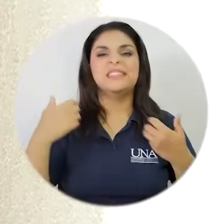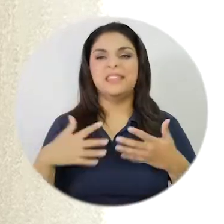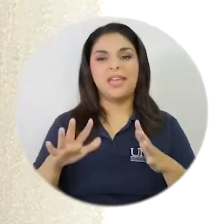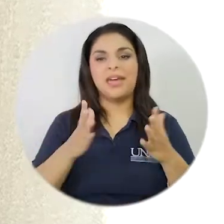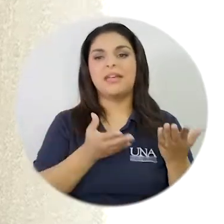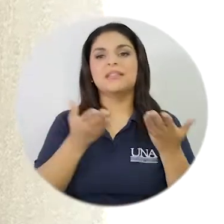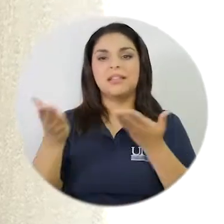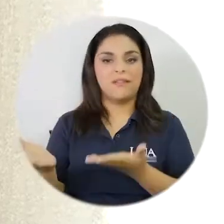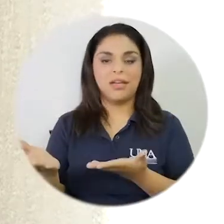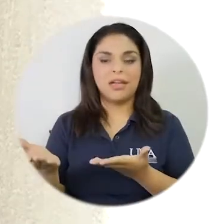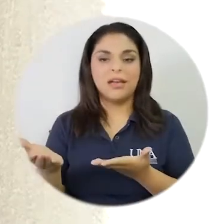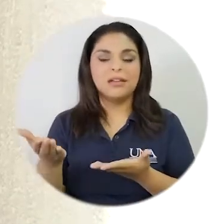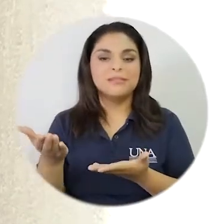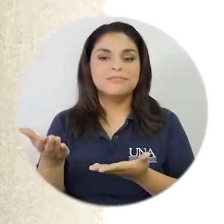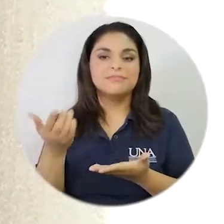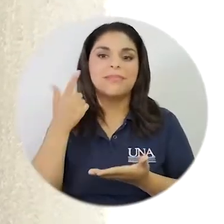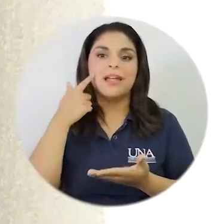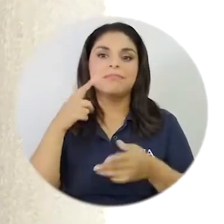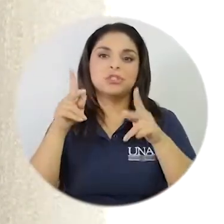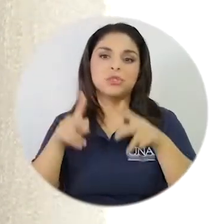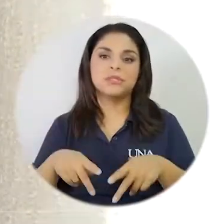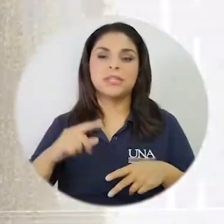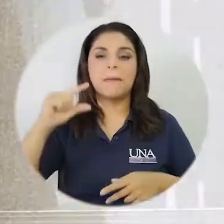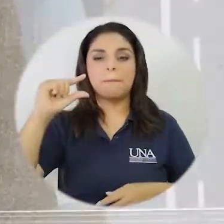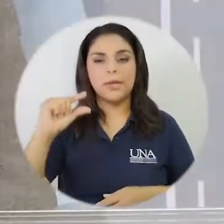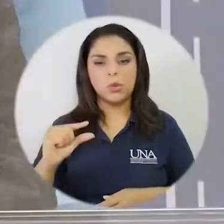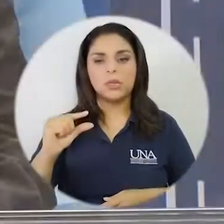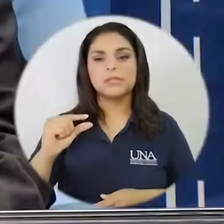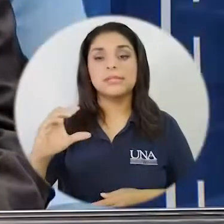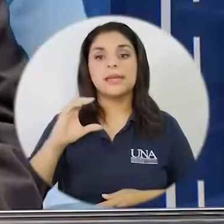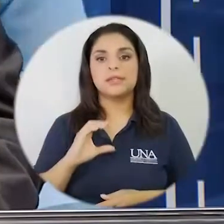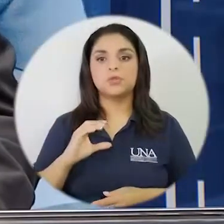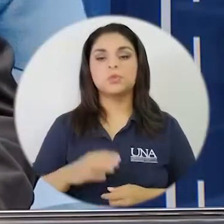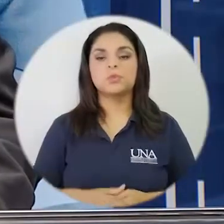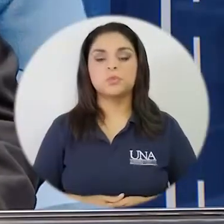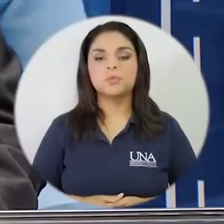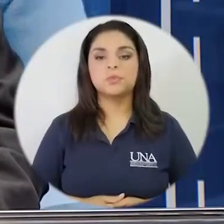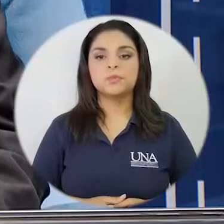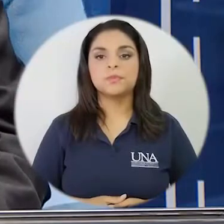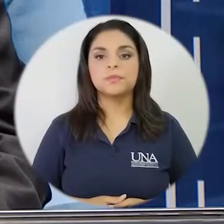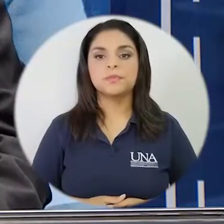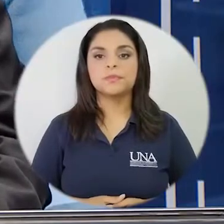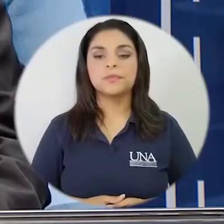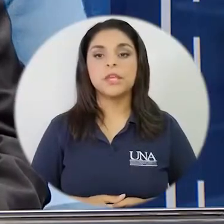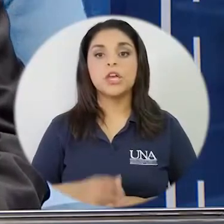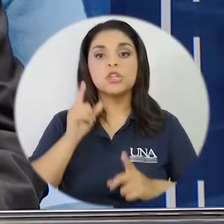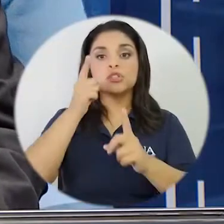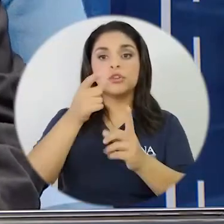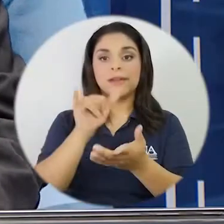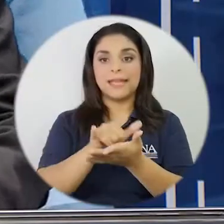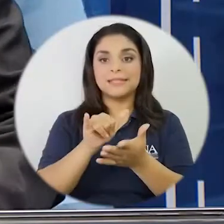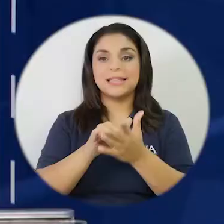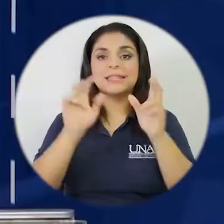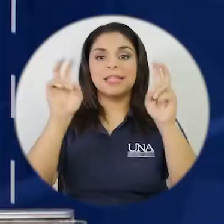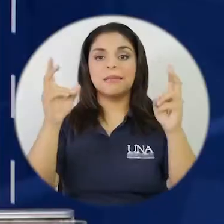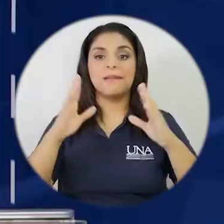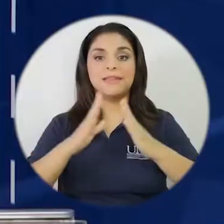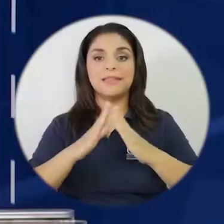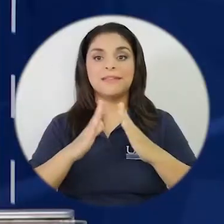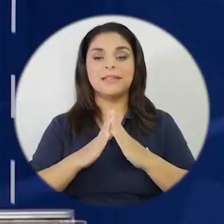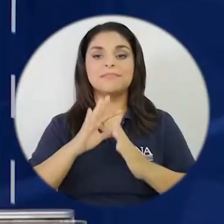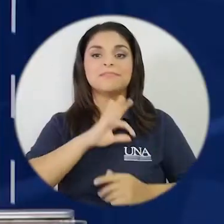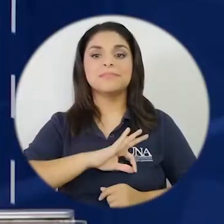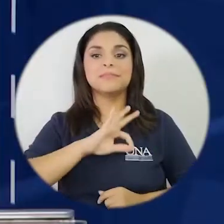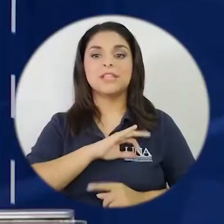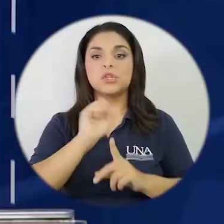disponible para la parte de menores ingresos, para la población de menores ingresos. Sí, sobre este tema de la vivienda